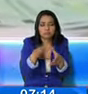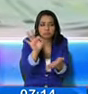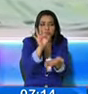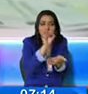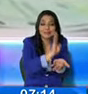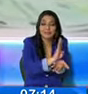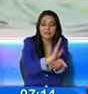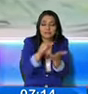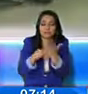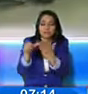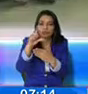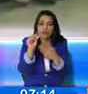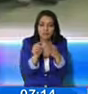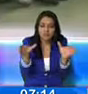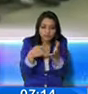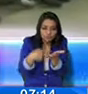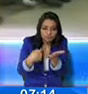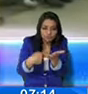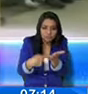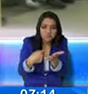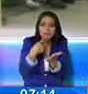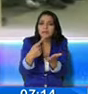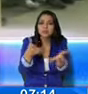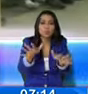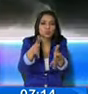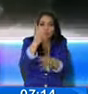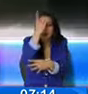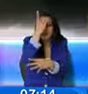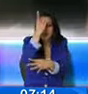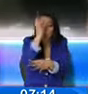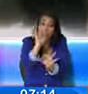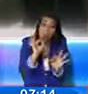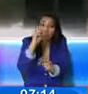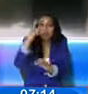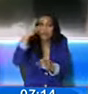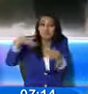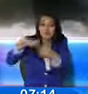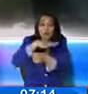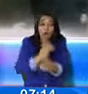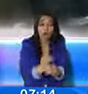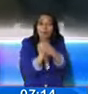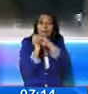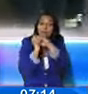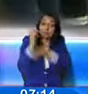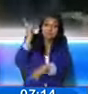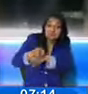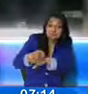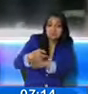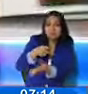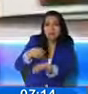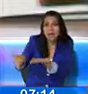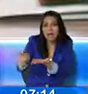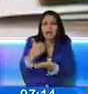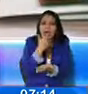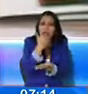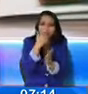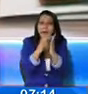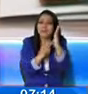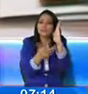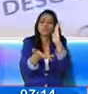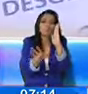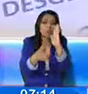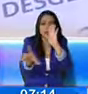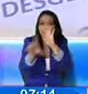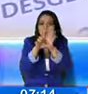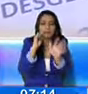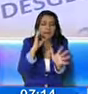el Ministerio de Finanzas concluyera que no existe deuda u obligación que se haga exigible por la falta o vigencia de un reglamento a la Ley de